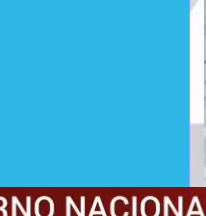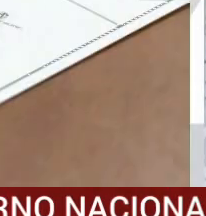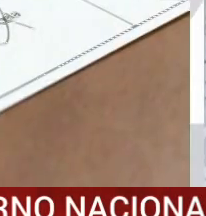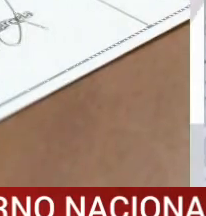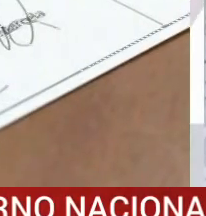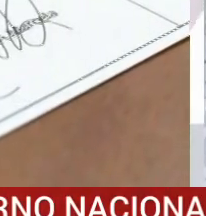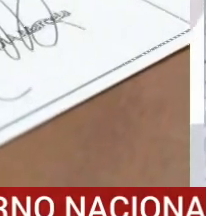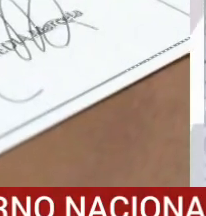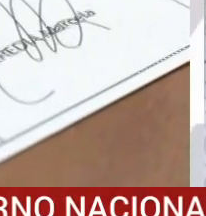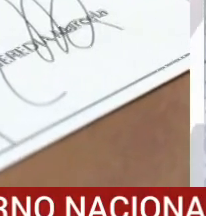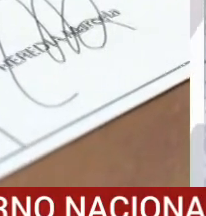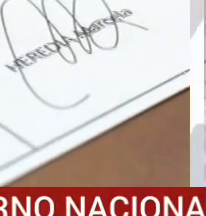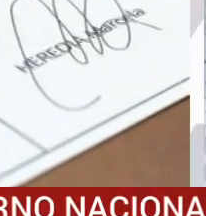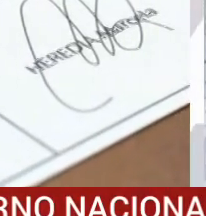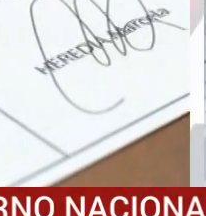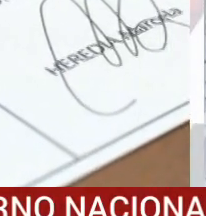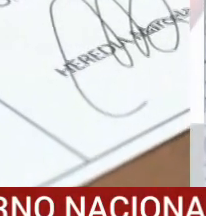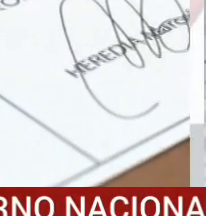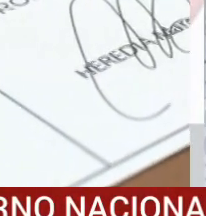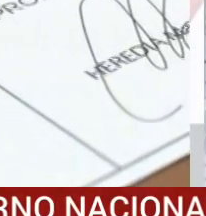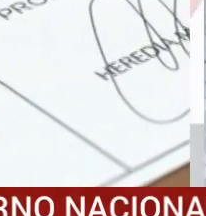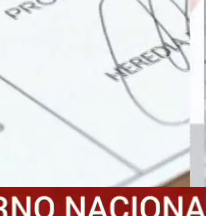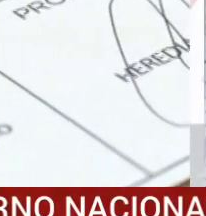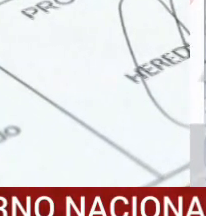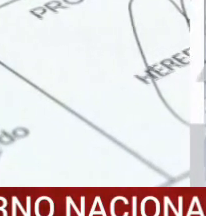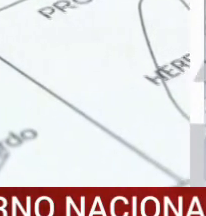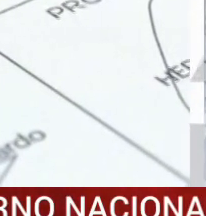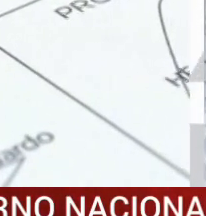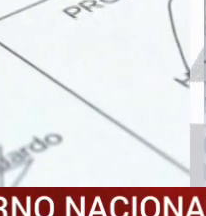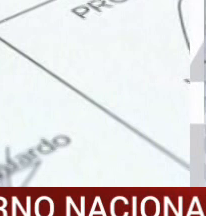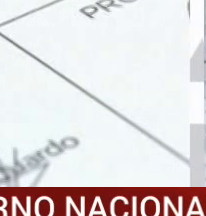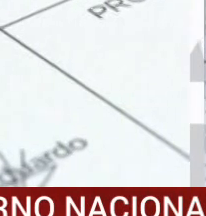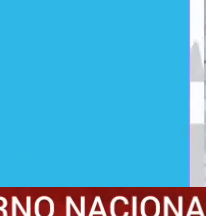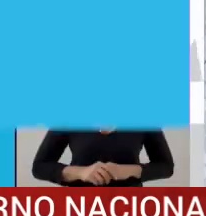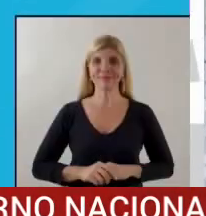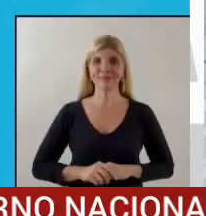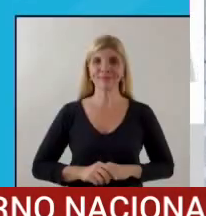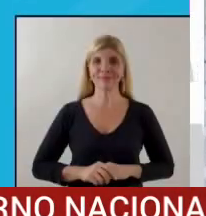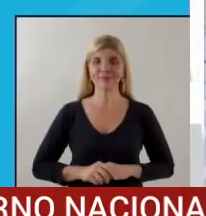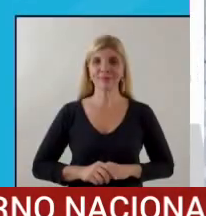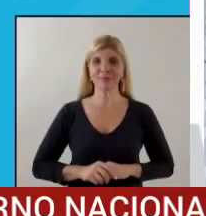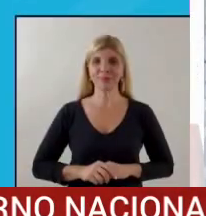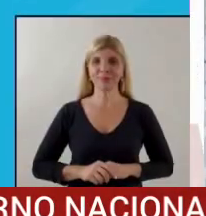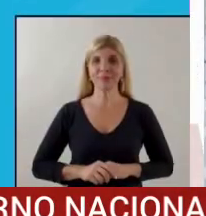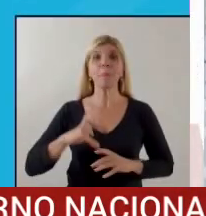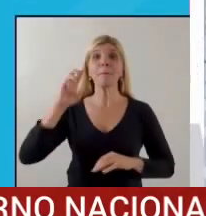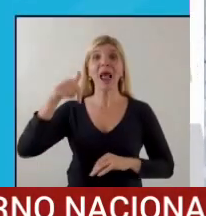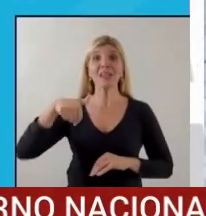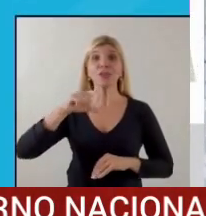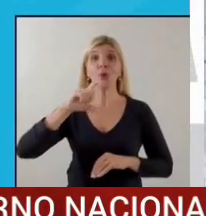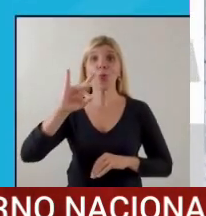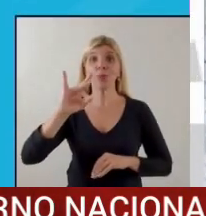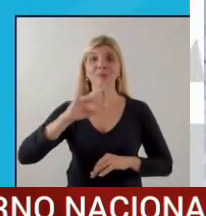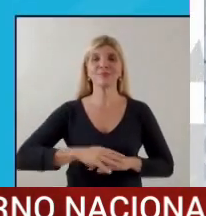certificación sea un poco menos burocratizada, más ágil, más accesible, ¿no es cierto? De ahí vienen los